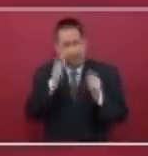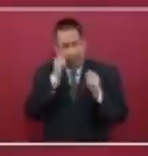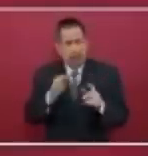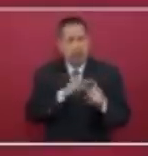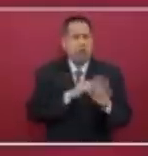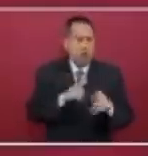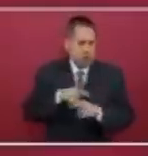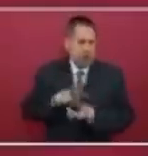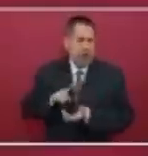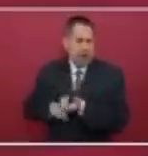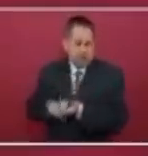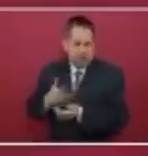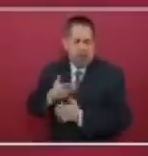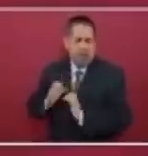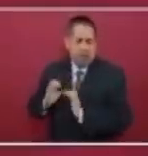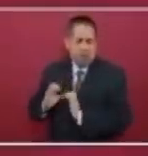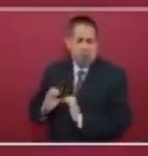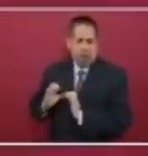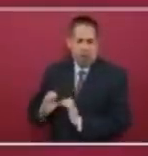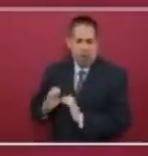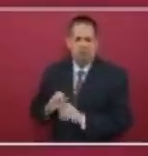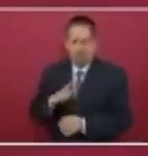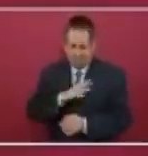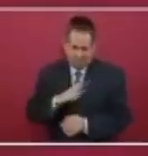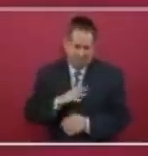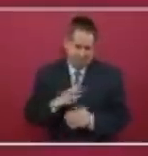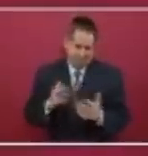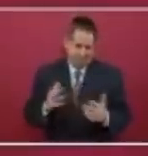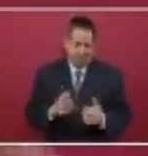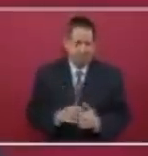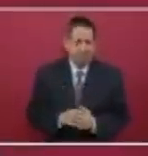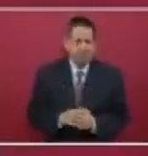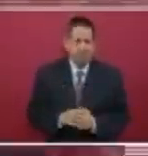cuido por qué